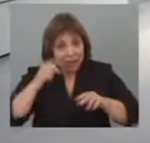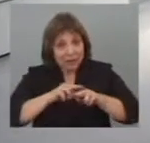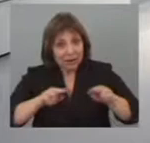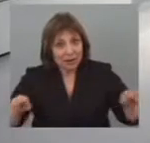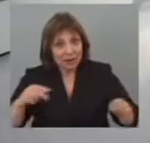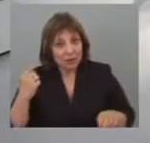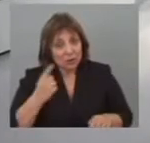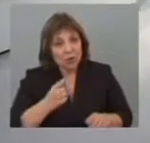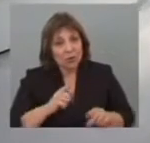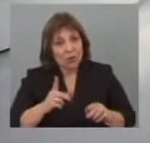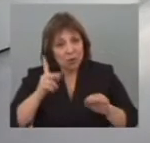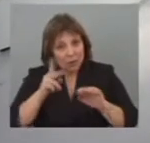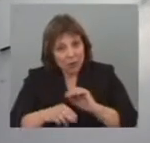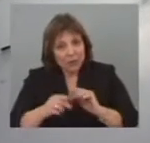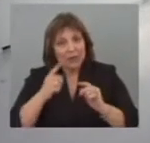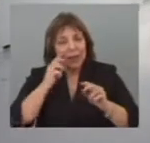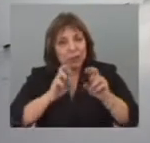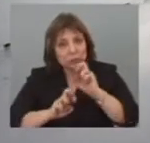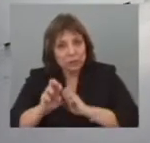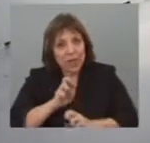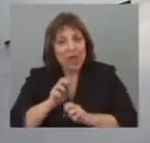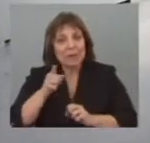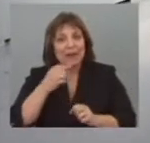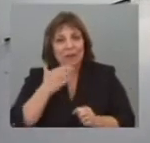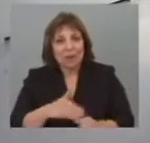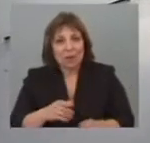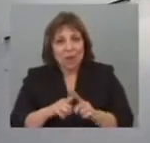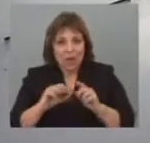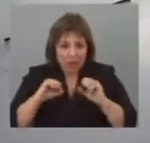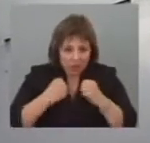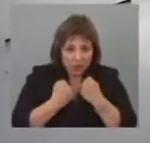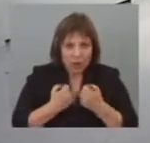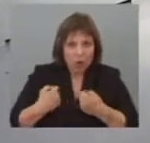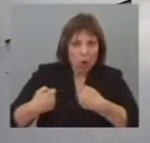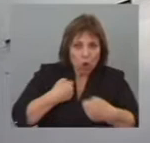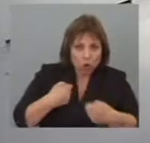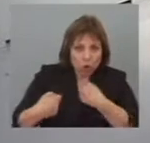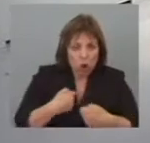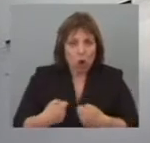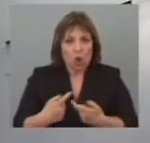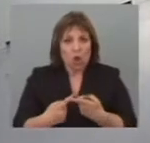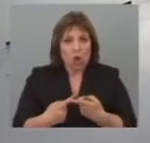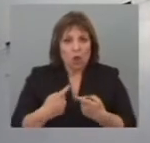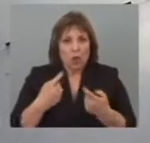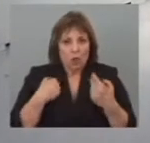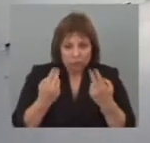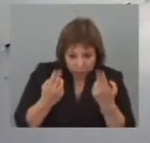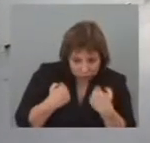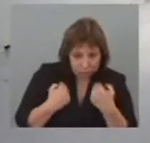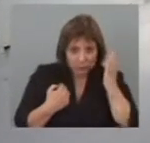natural. Ese tipo de relacionamiento de opresión, de control, de